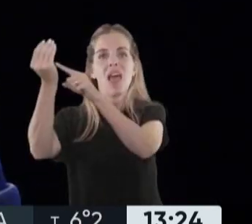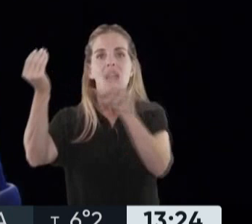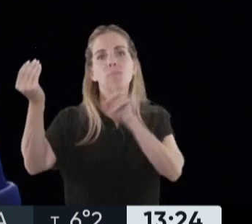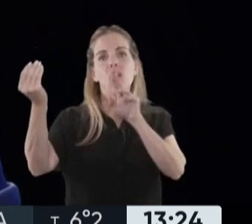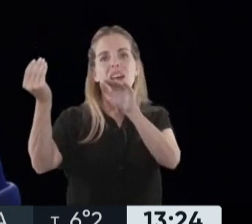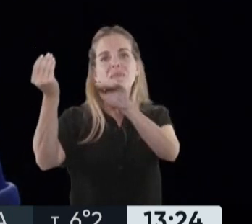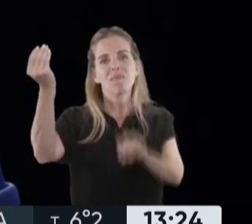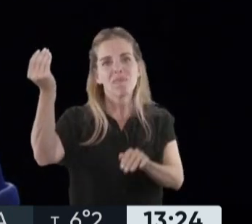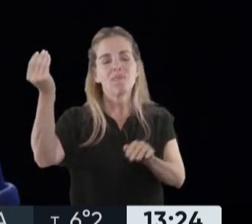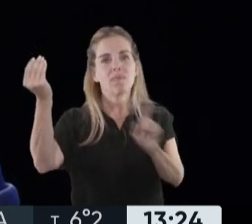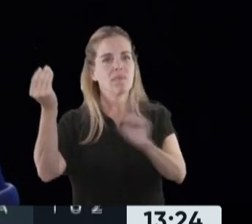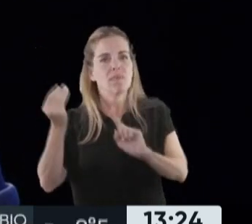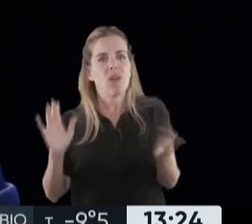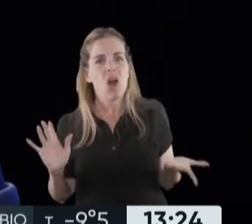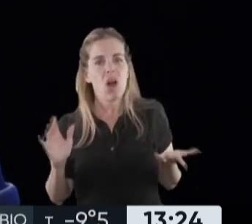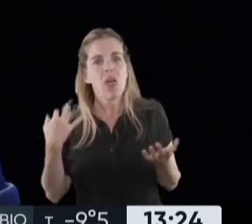No es posible.